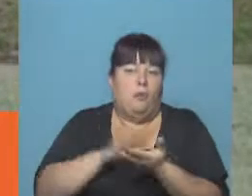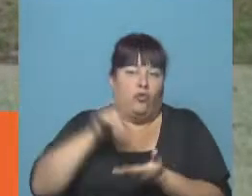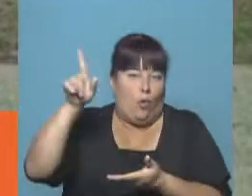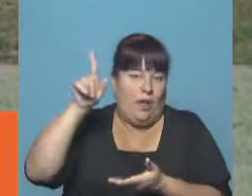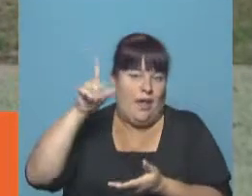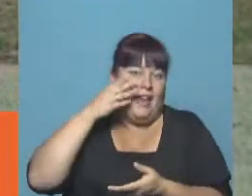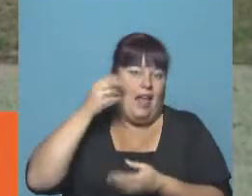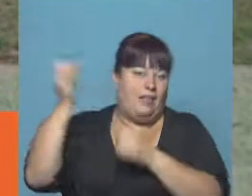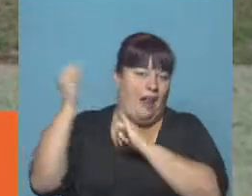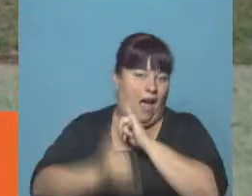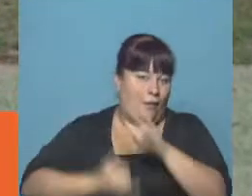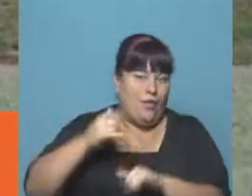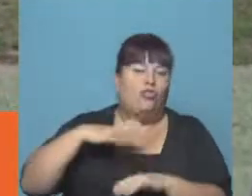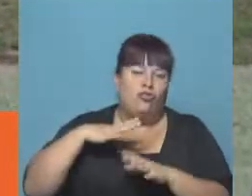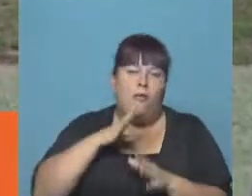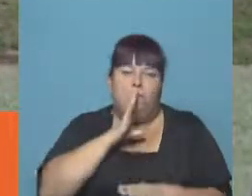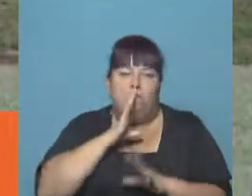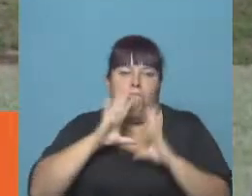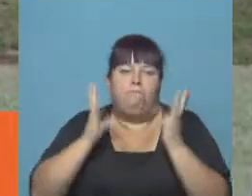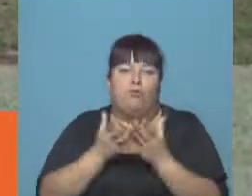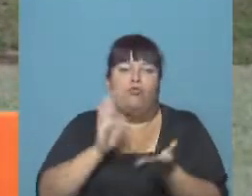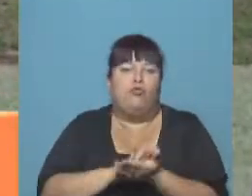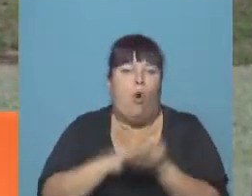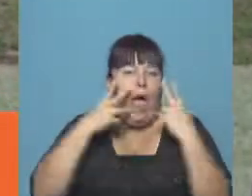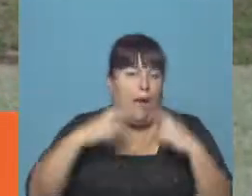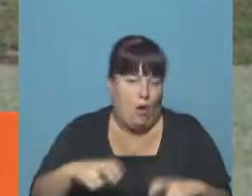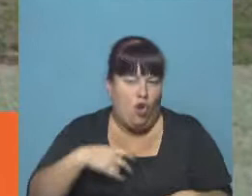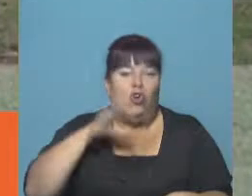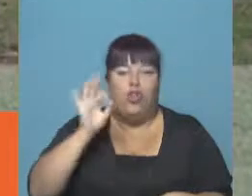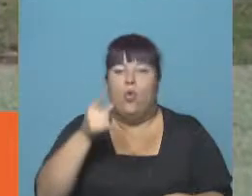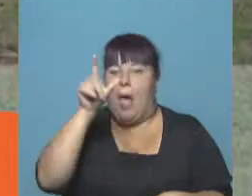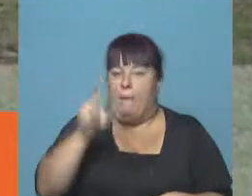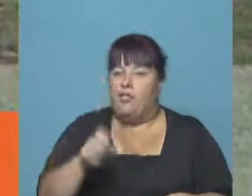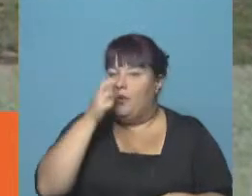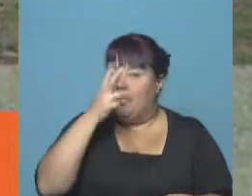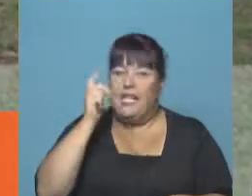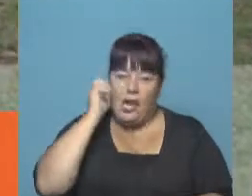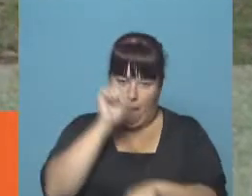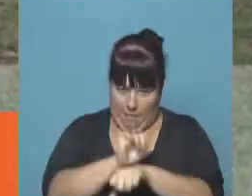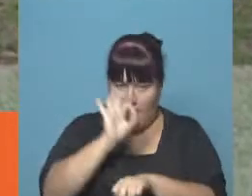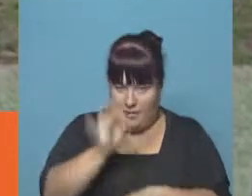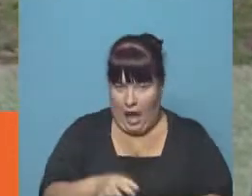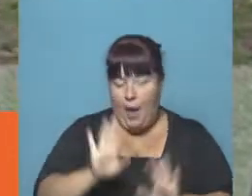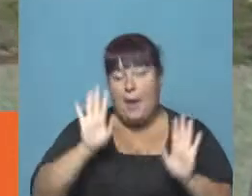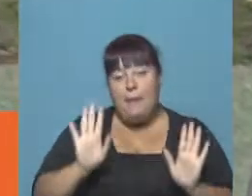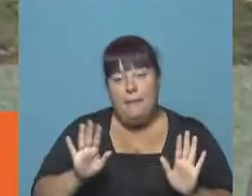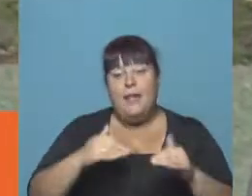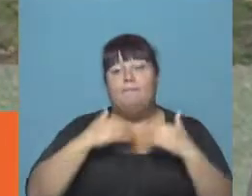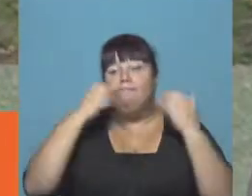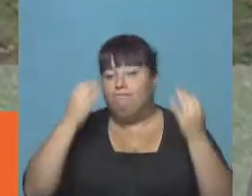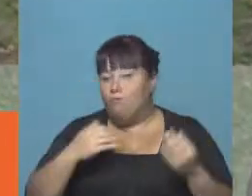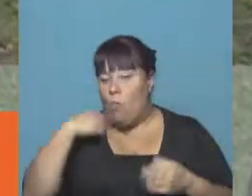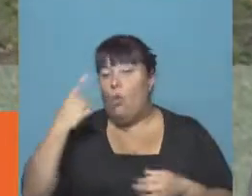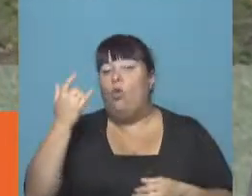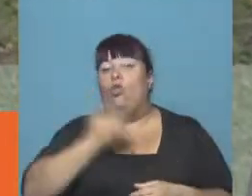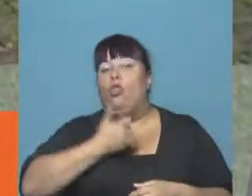llegan desde Gran Bretaña, todavía hay mucho hermetismo en torno a la investigación. Sabemos que hay una persona de 23 años detenida, pero no se sabe bien dónde